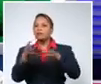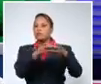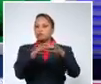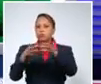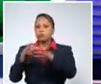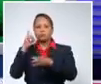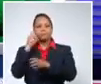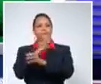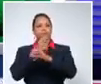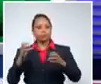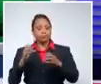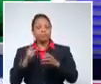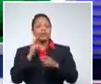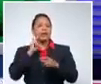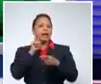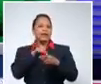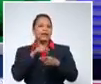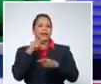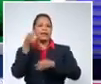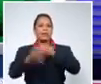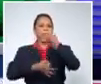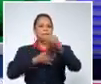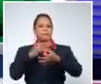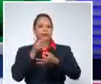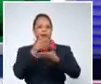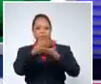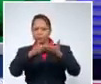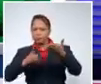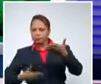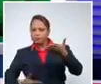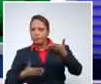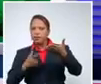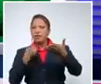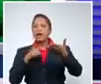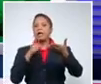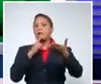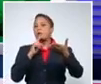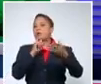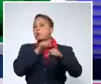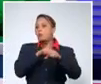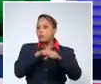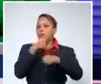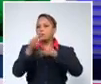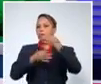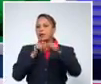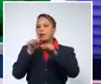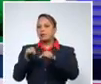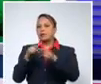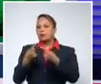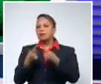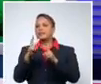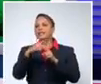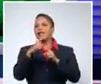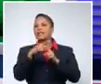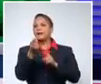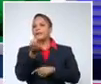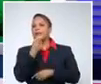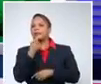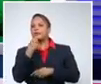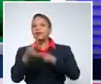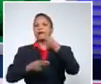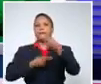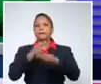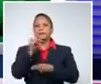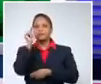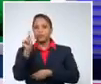que ella habla incluso, tal vez en algún momento lo podamos explicar acá, del tratamiento que se le hace a pacientes